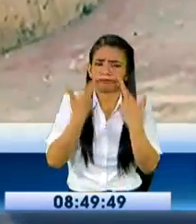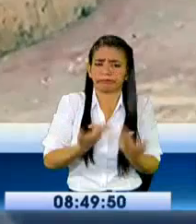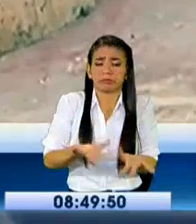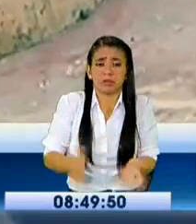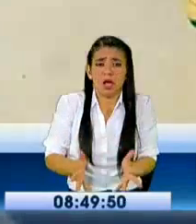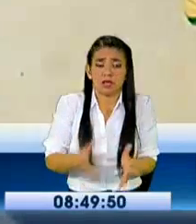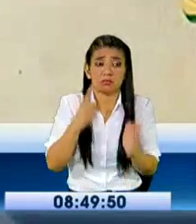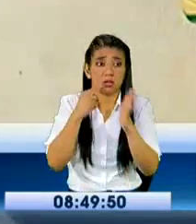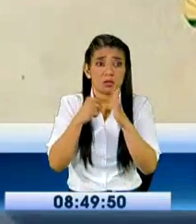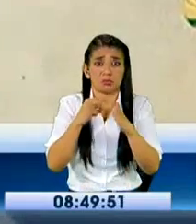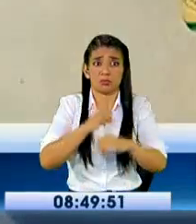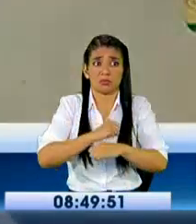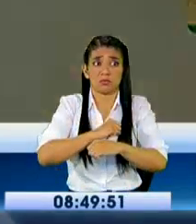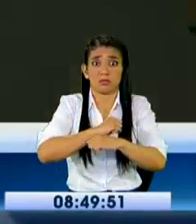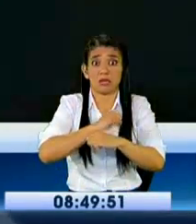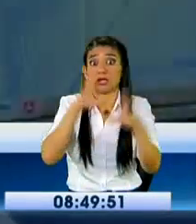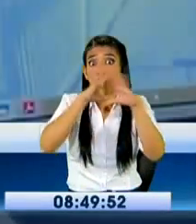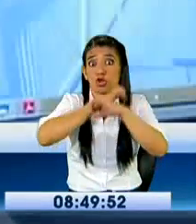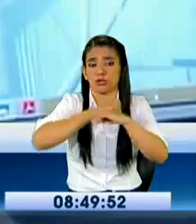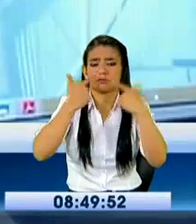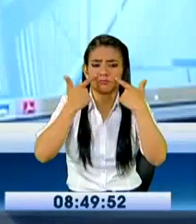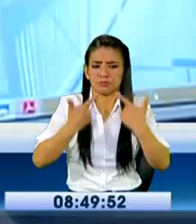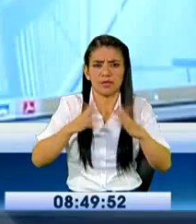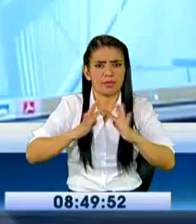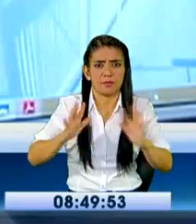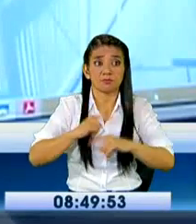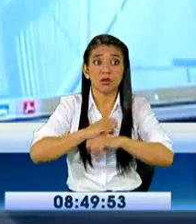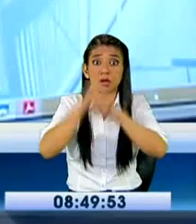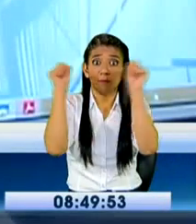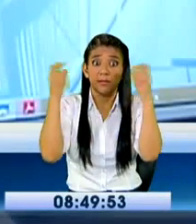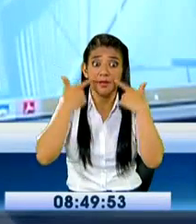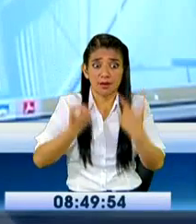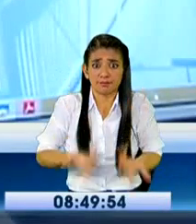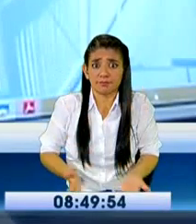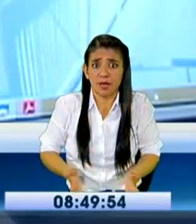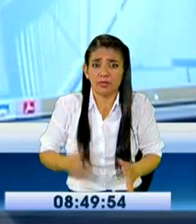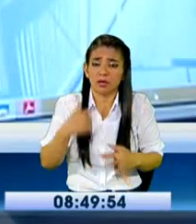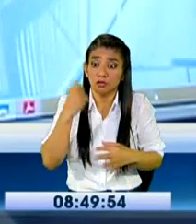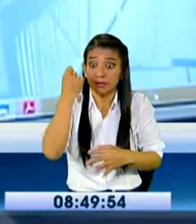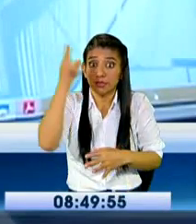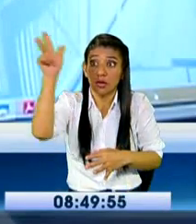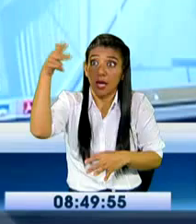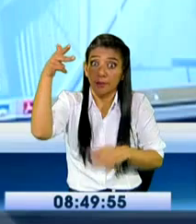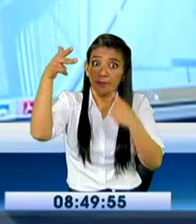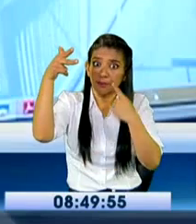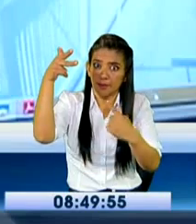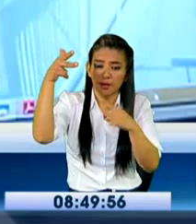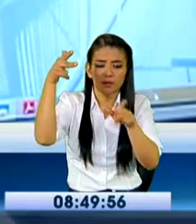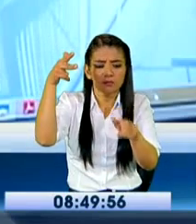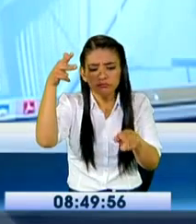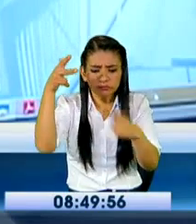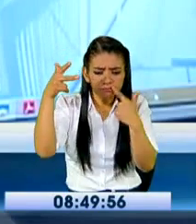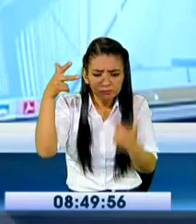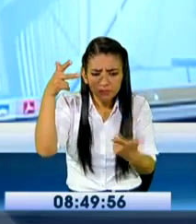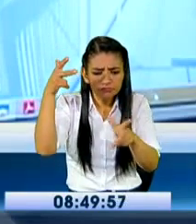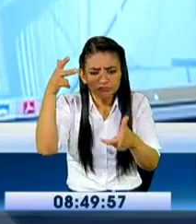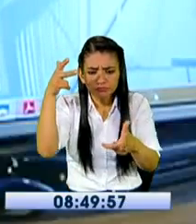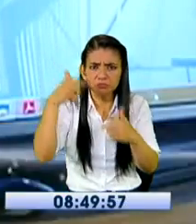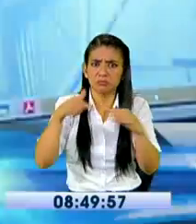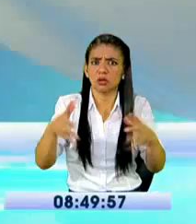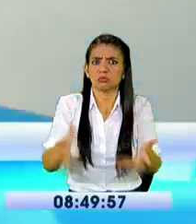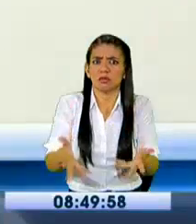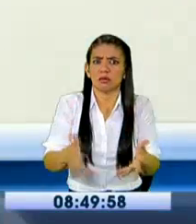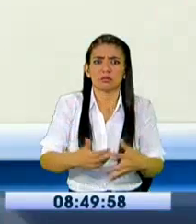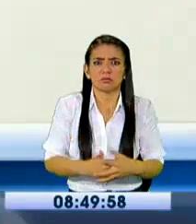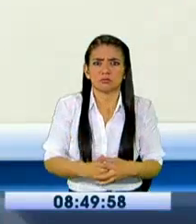entonces en la mañana prácticamente estamos desprotegidos. Entonces entiendo de que si han puesto una cámara es para que alguien esté sentado vigilando, cosa que no es